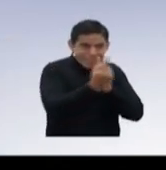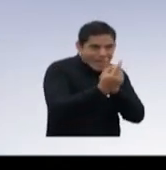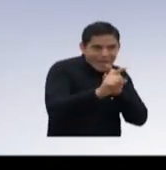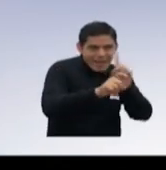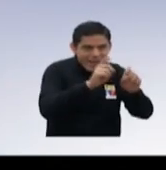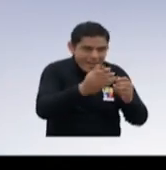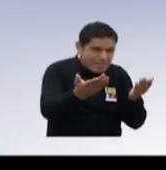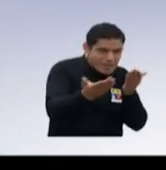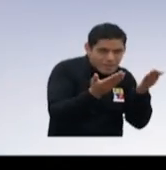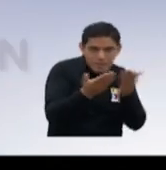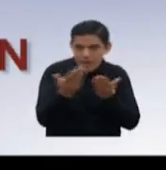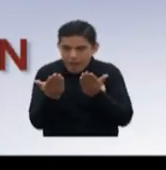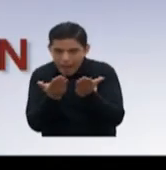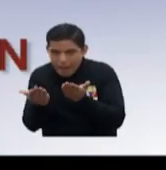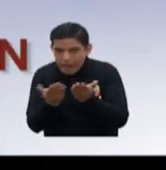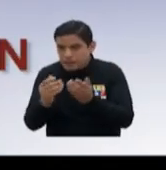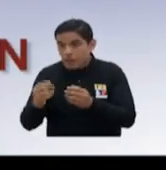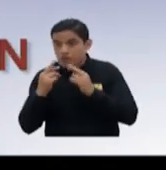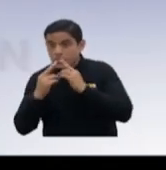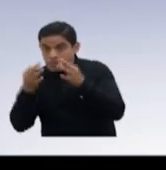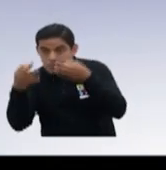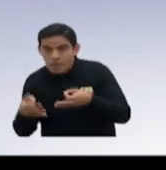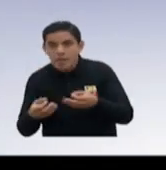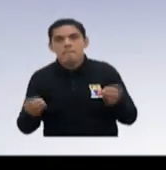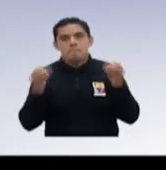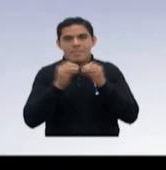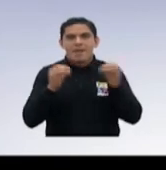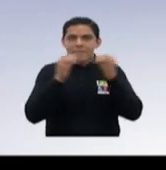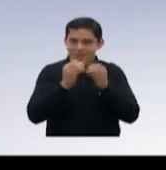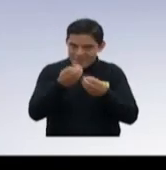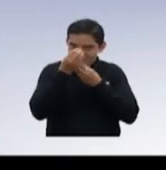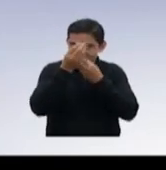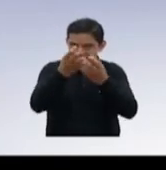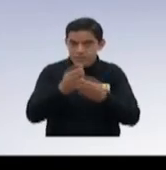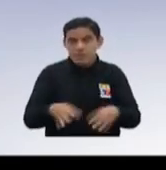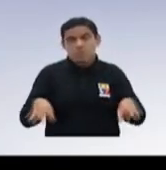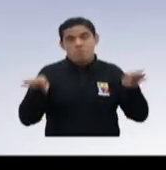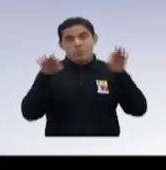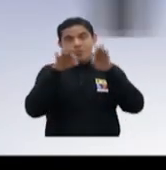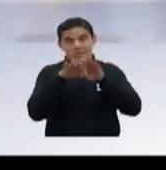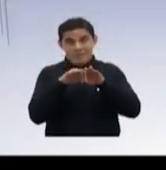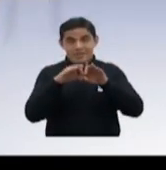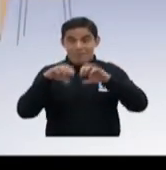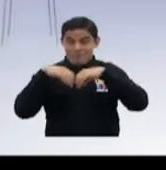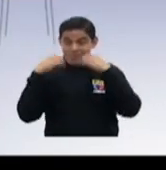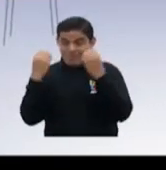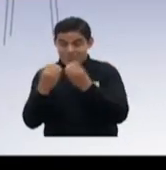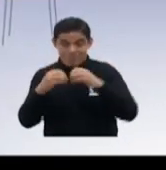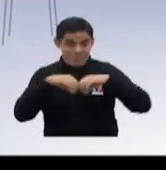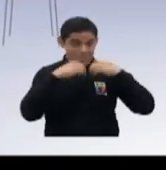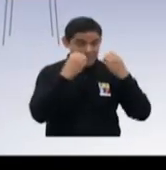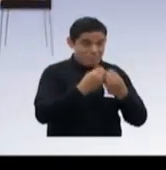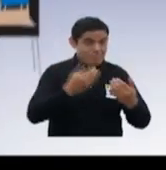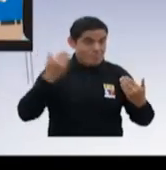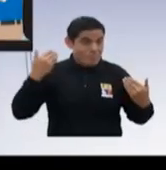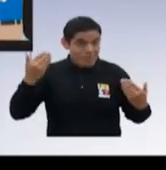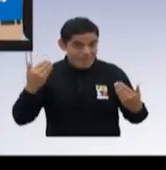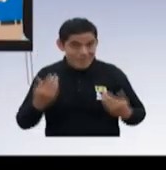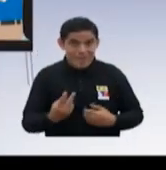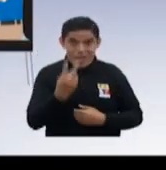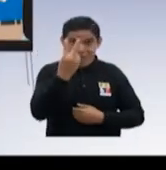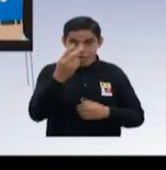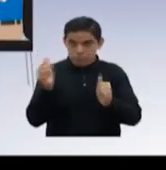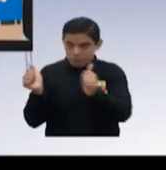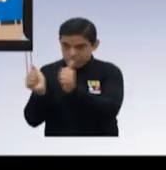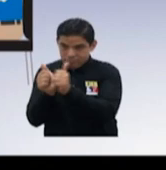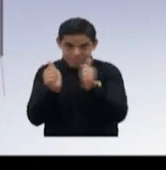rápido permite a la ciudadanía acceder a más opciones de información. Por tanto, las organizaciones políticas de los dos